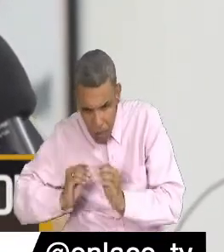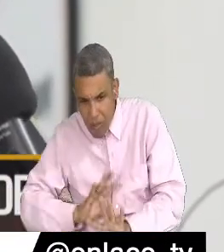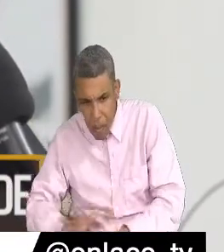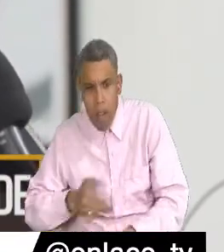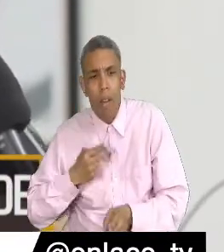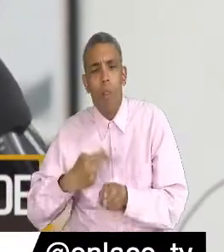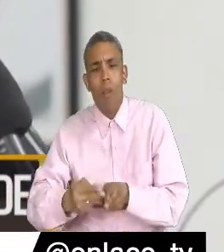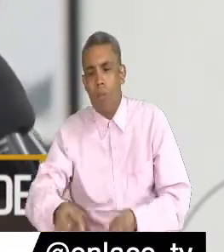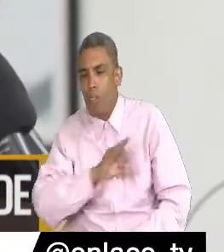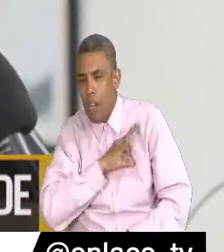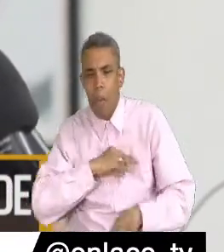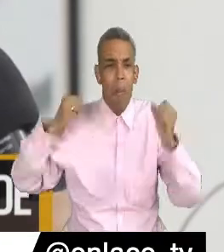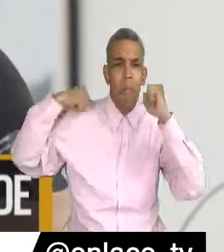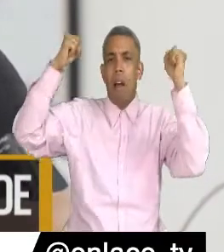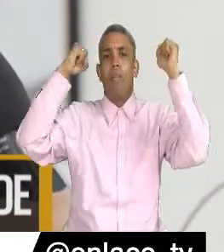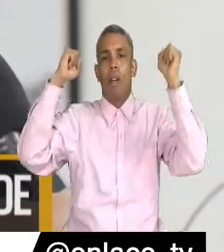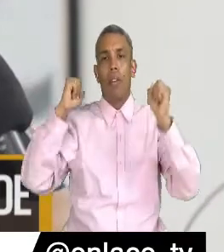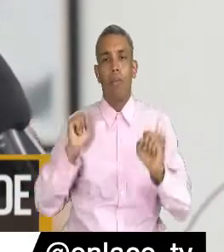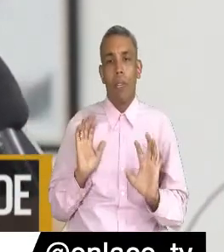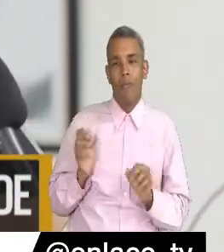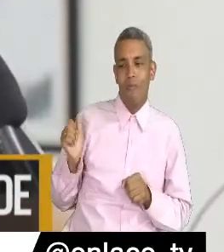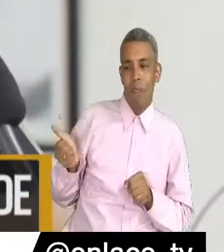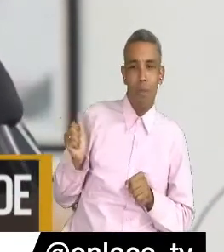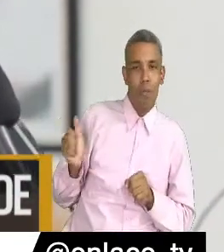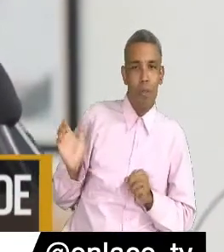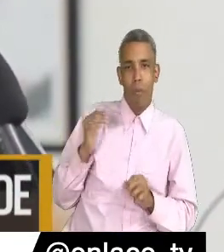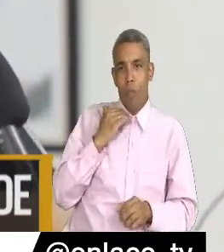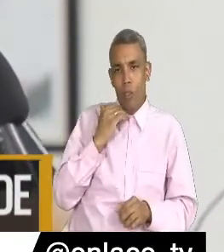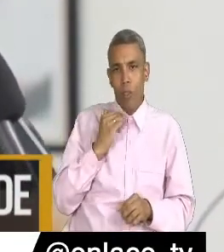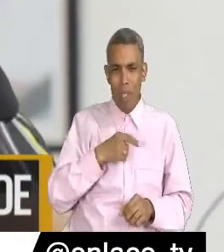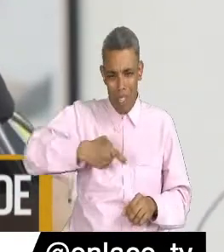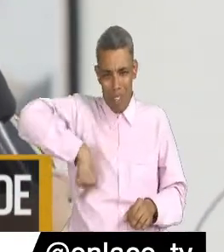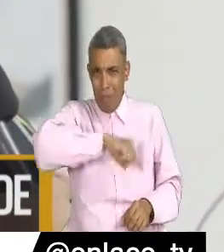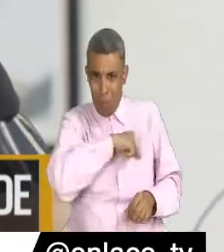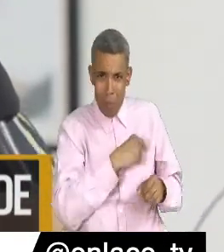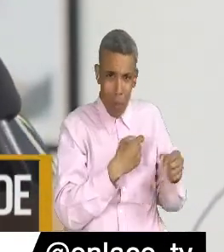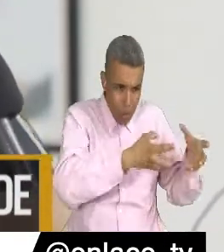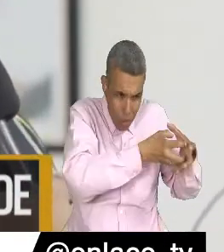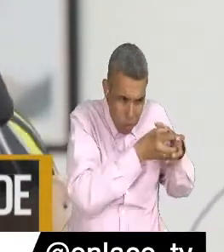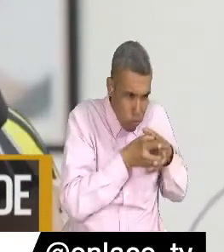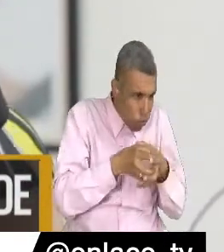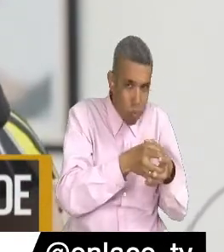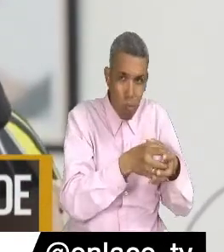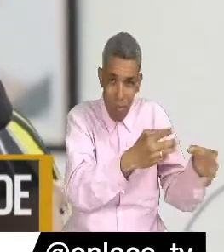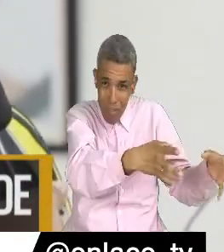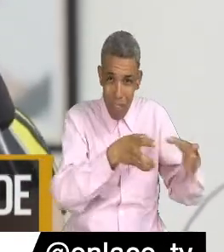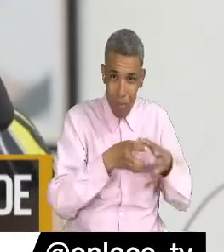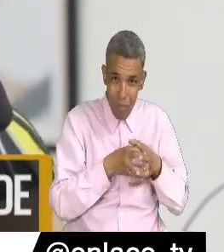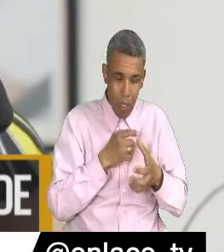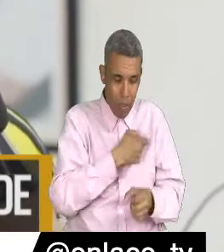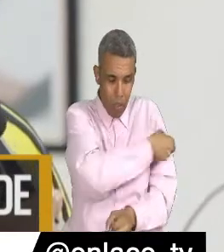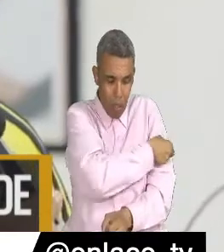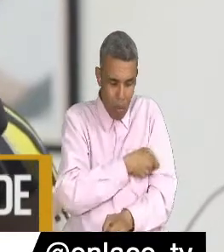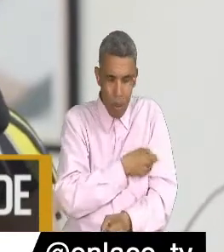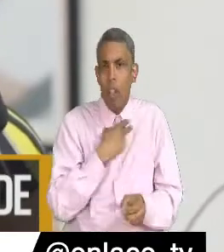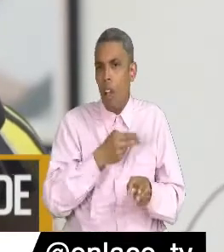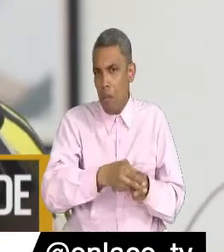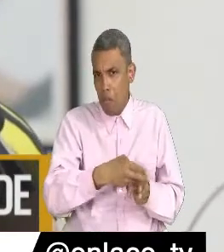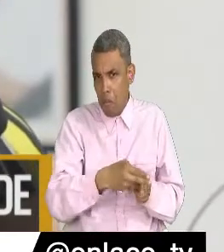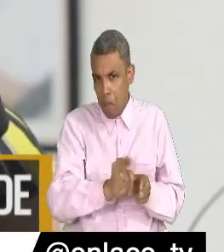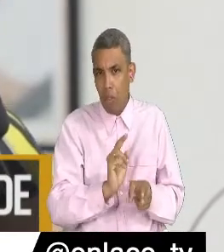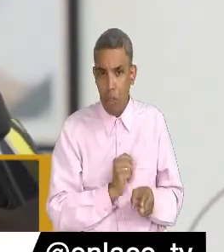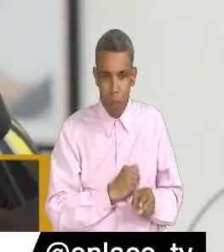ser dirigidas y organizadas por un comité cívico ciudadano que se va a nombrar en los próximos días para